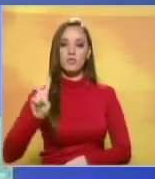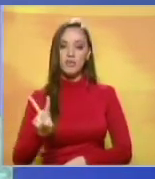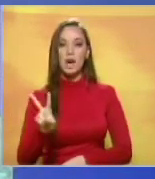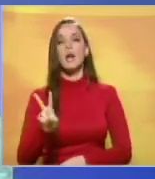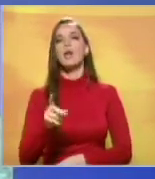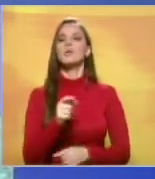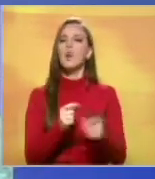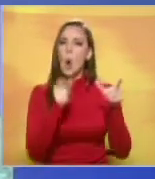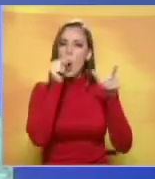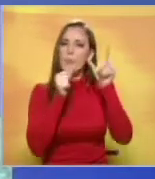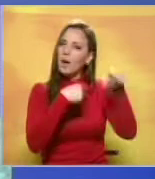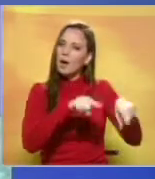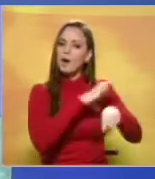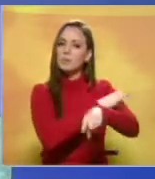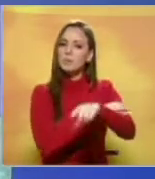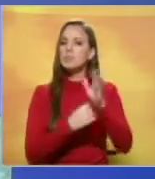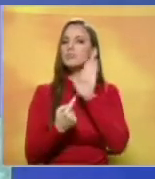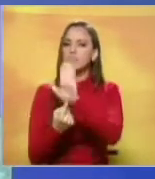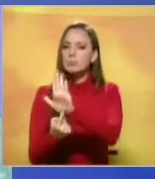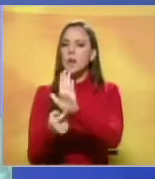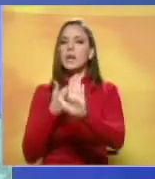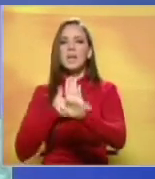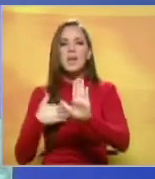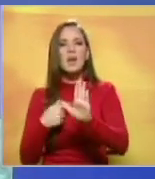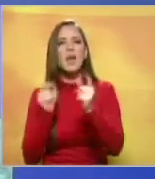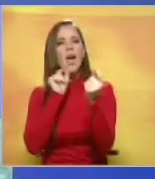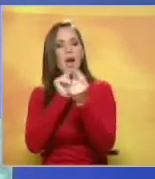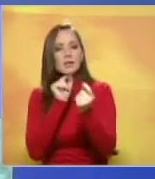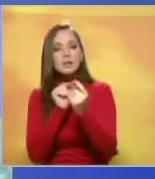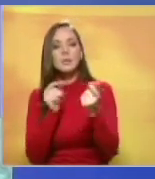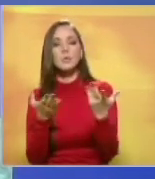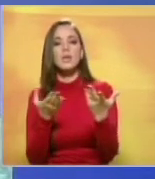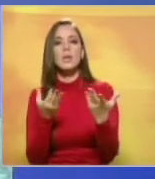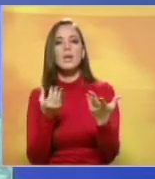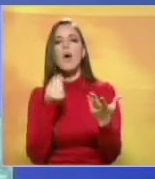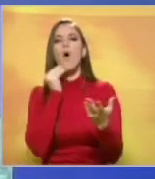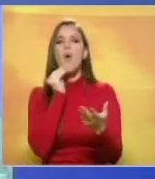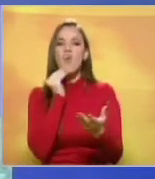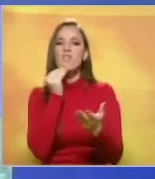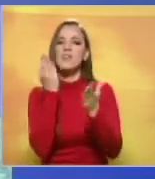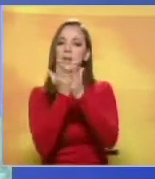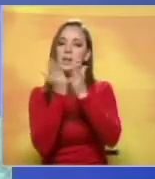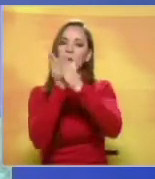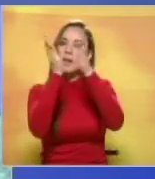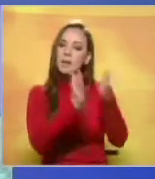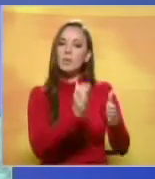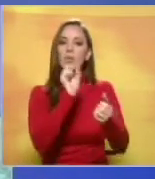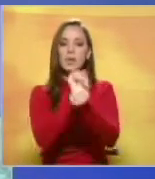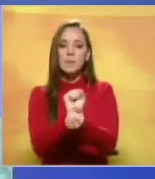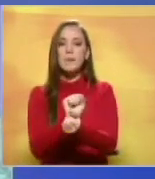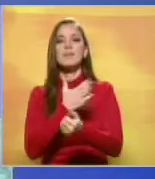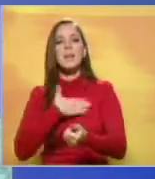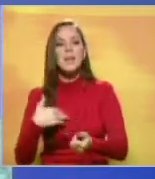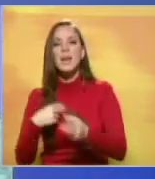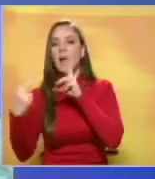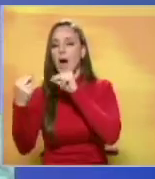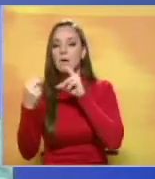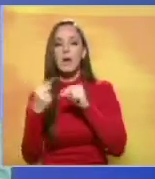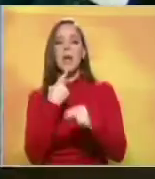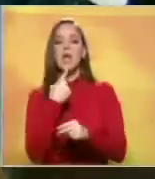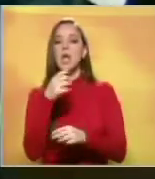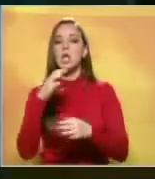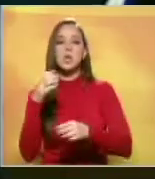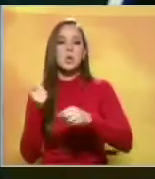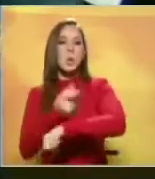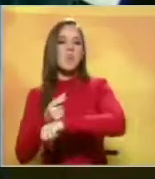parlamentario abelardo díaz para debatir sobre las detenciones de jóvenes manifestantes en el país glenn de hernández con la información